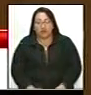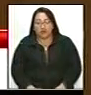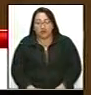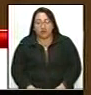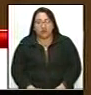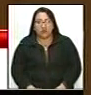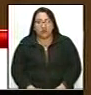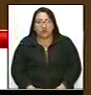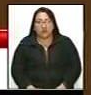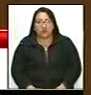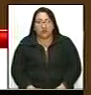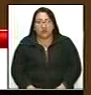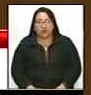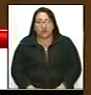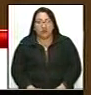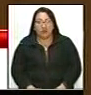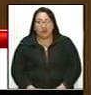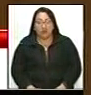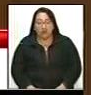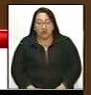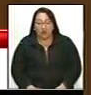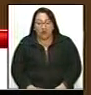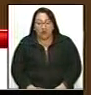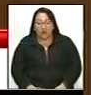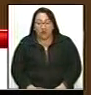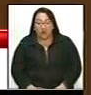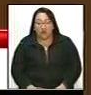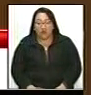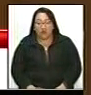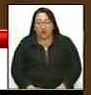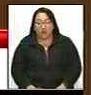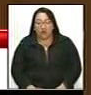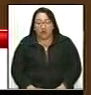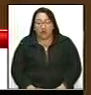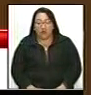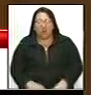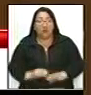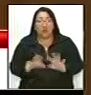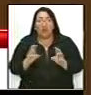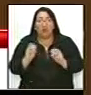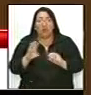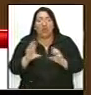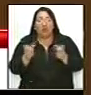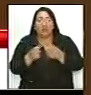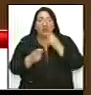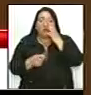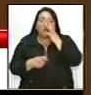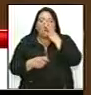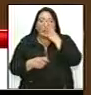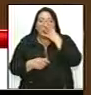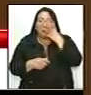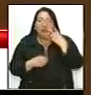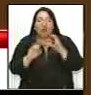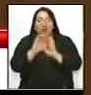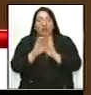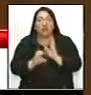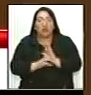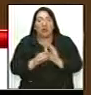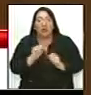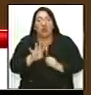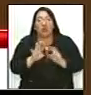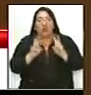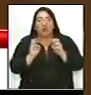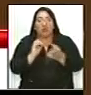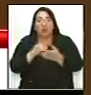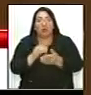decirle, quiero, no hay que justificar, la Comisión de Constitución ha estado en 4 temas que nos puso el